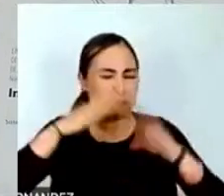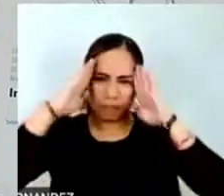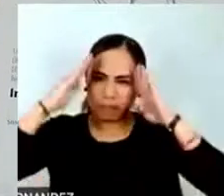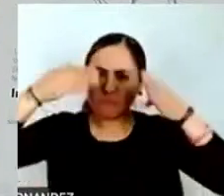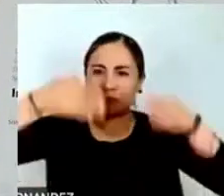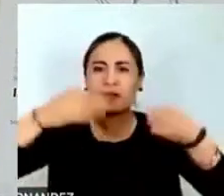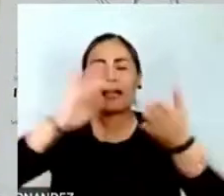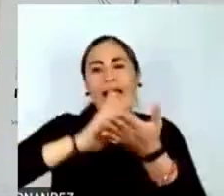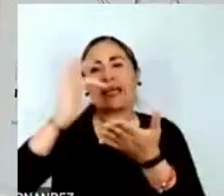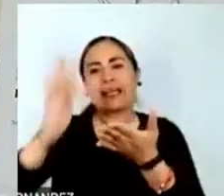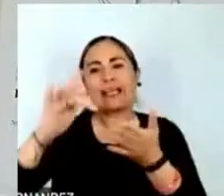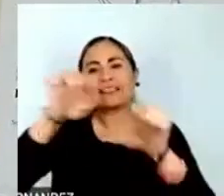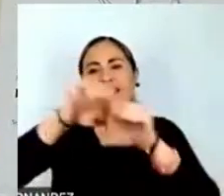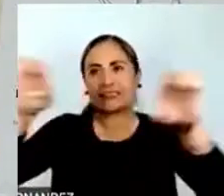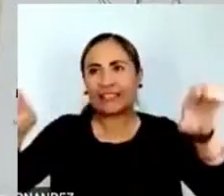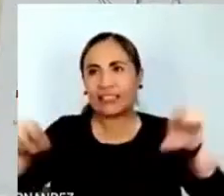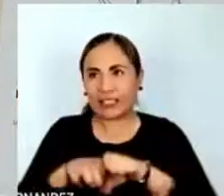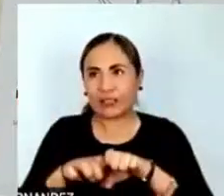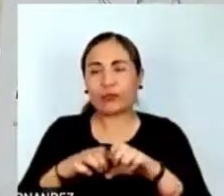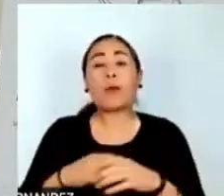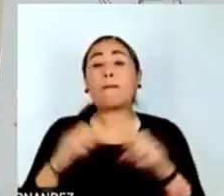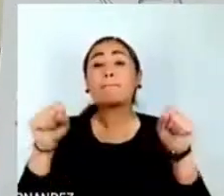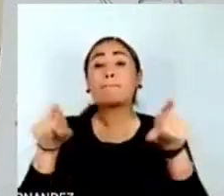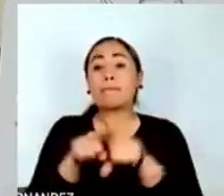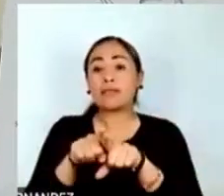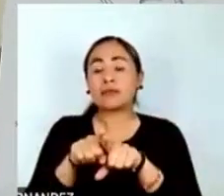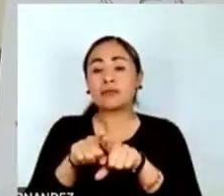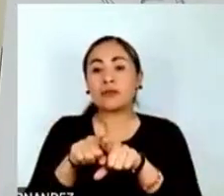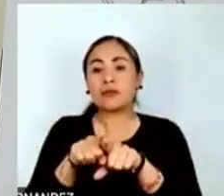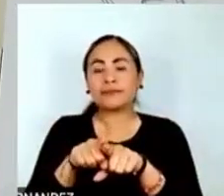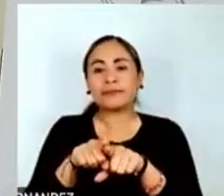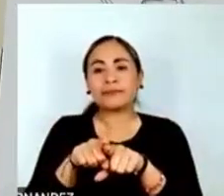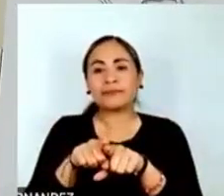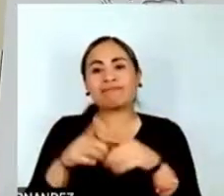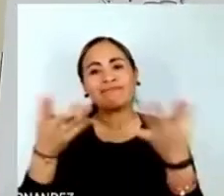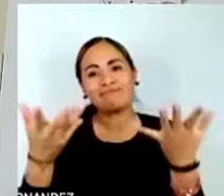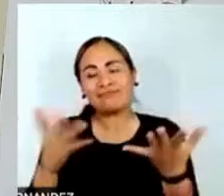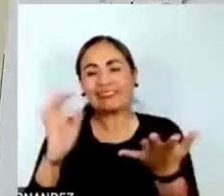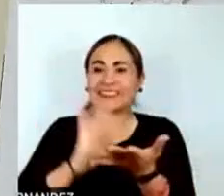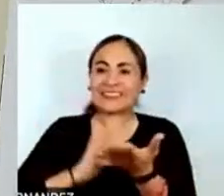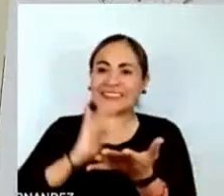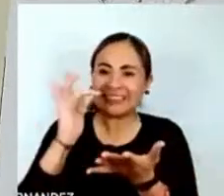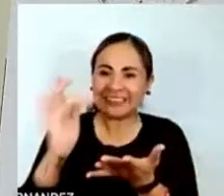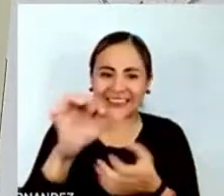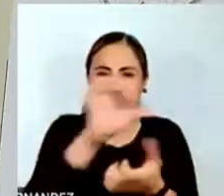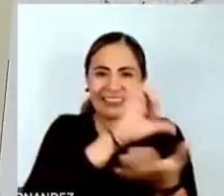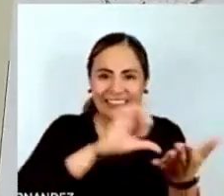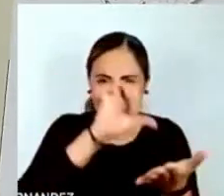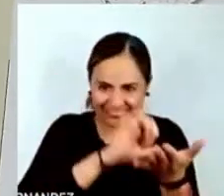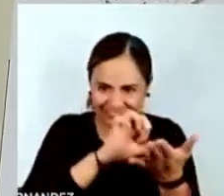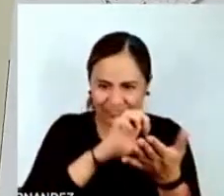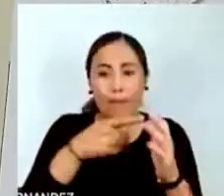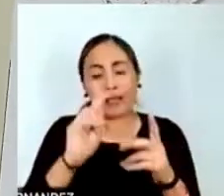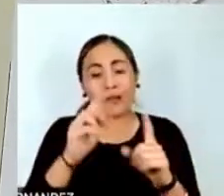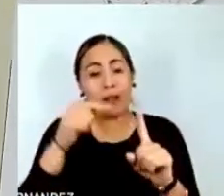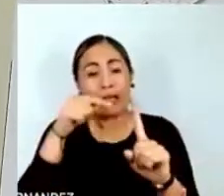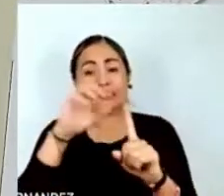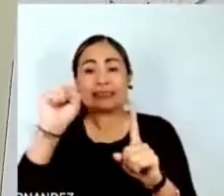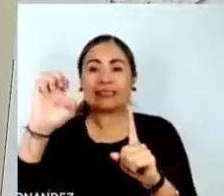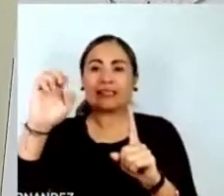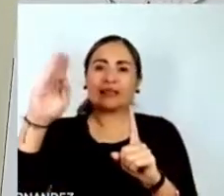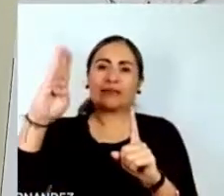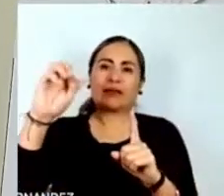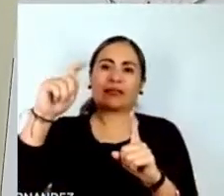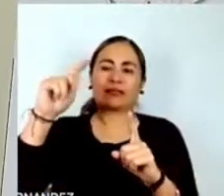equipo, especialmente quiero agradecer, bueno, a todo el equipo del centro, pero a Sebastián Valencia, Georgina Vargas, María